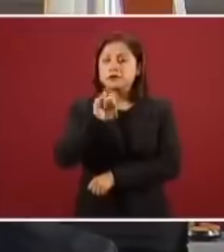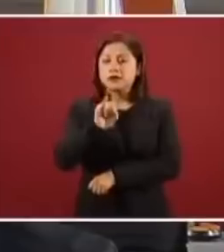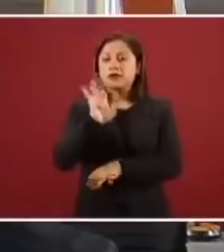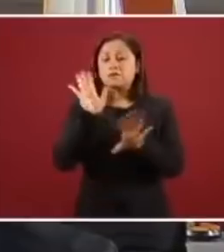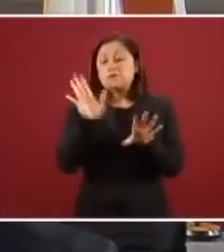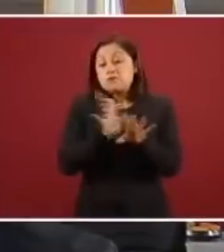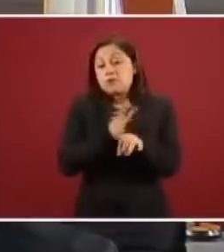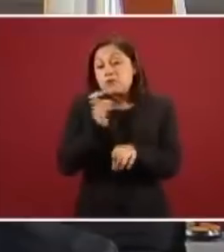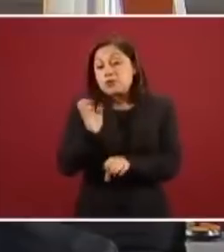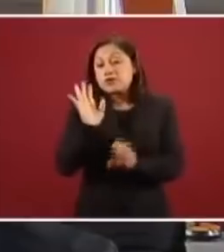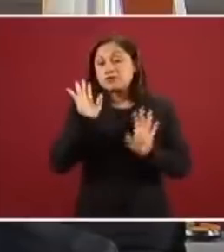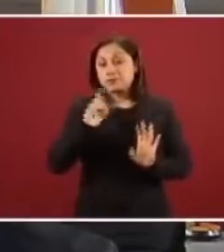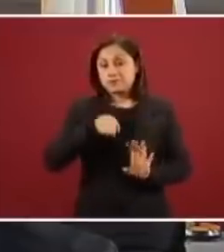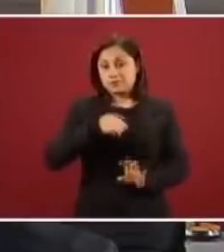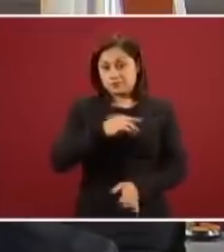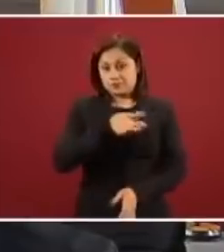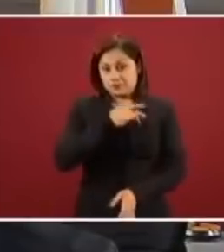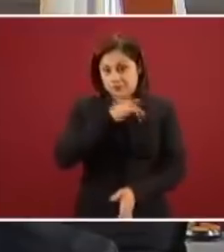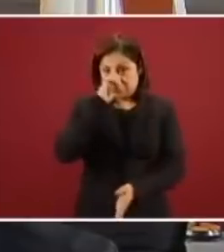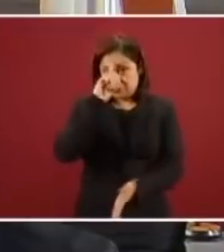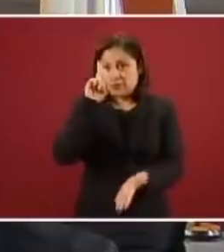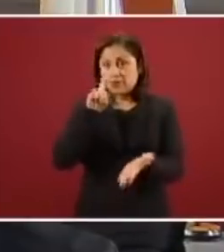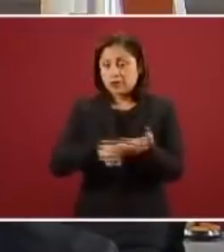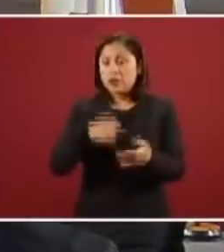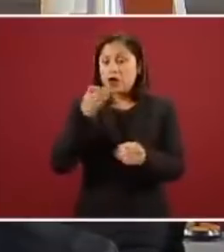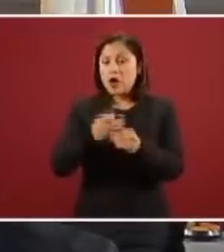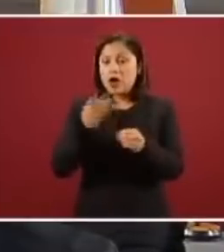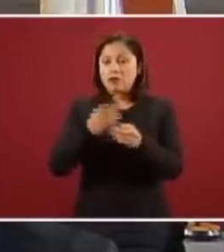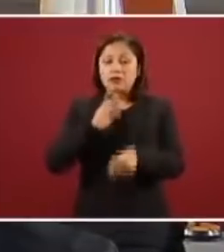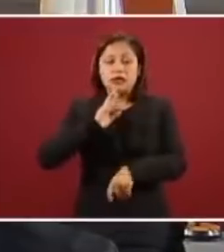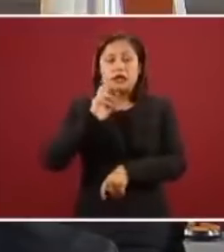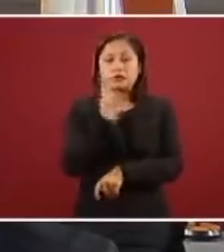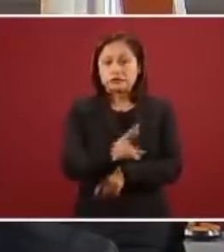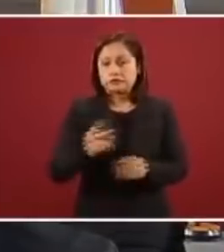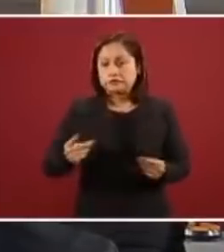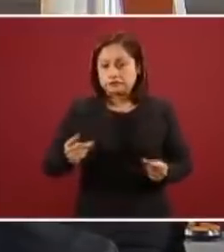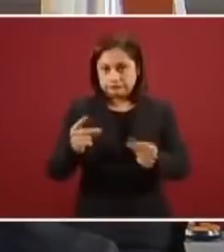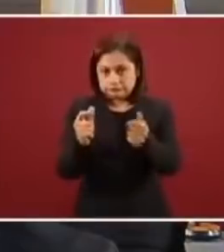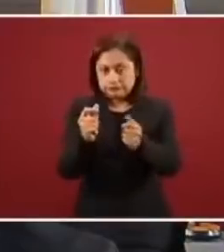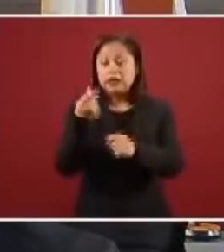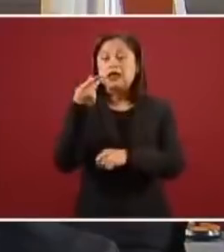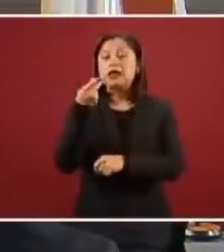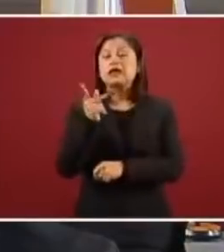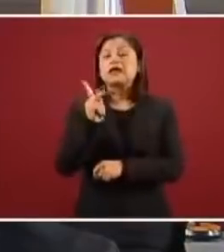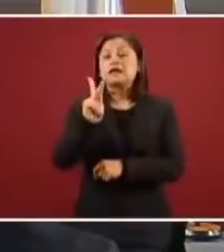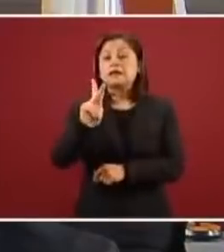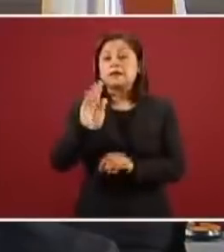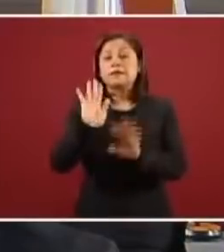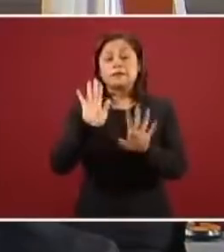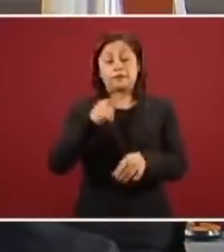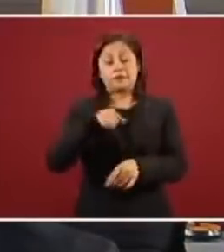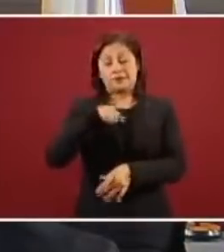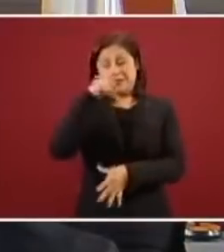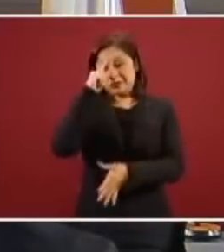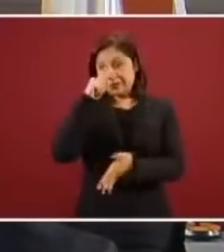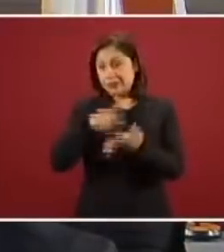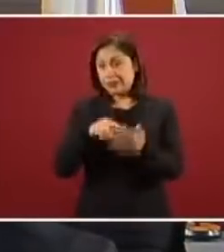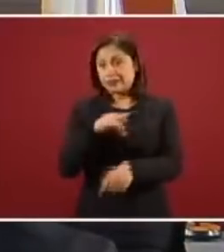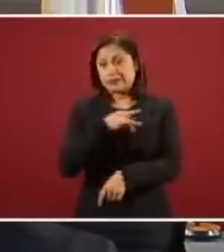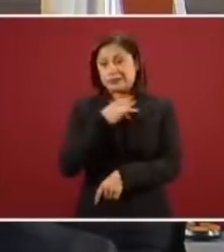de agricultura villalobos porque porque desconoció el mismo toledo un anteproyecto de decreto